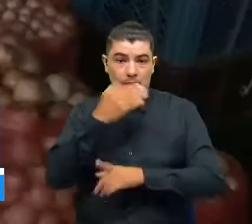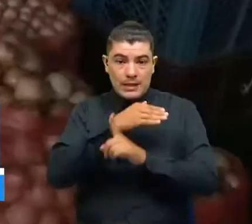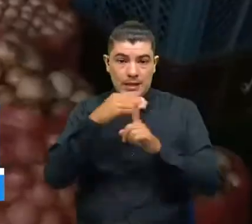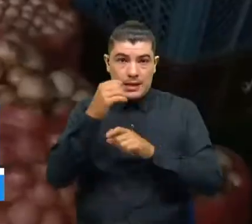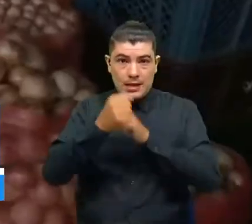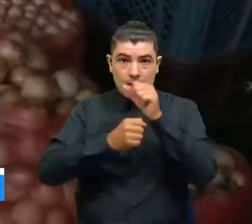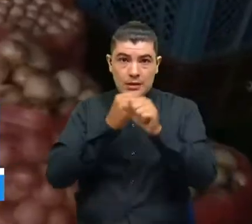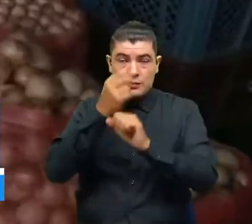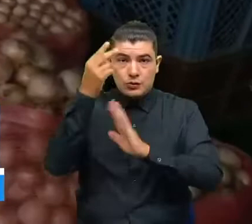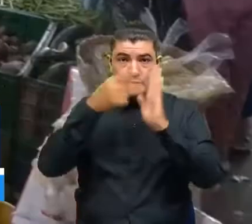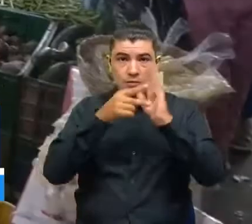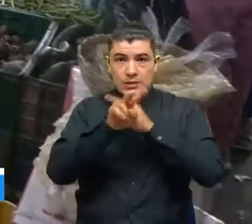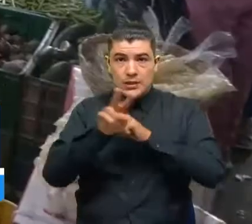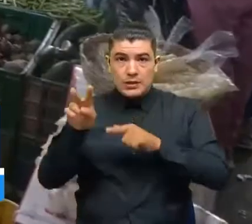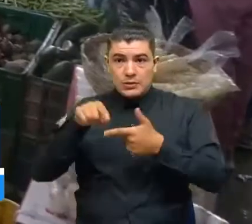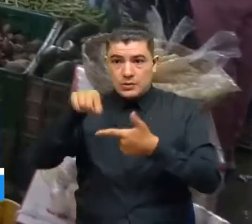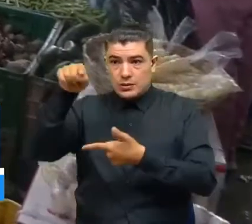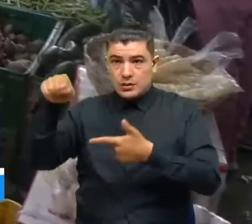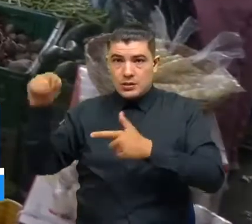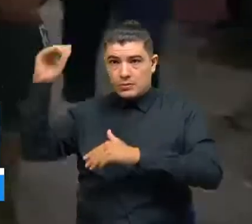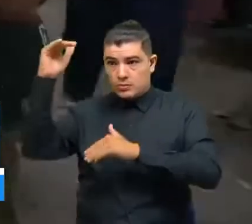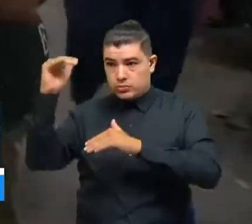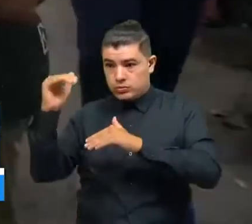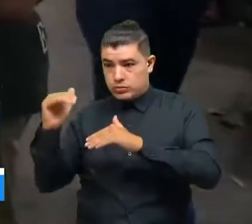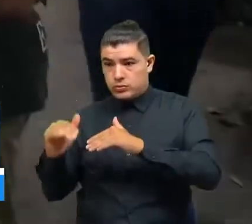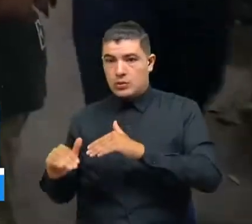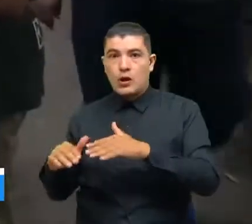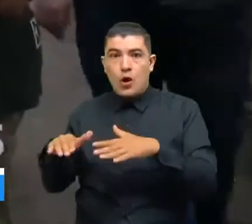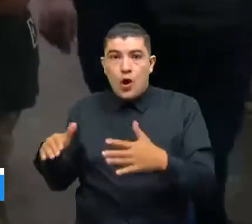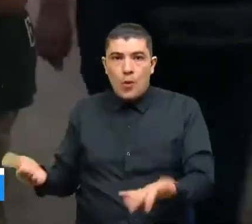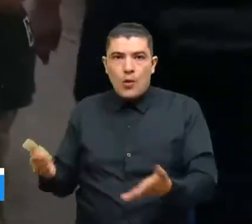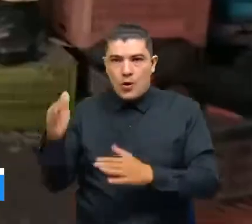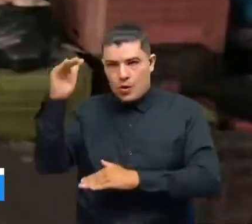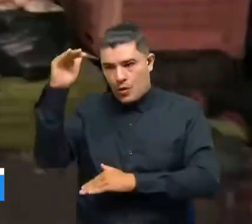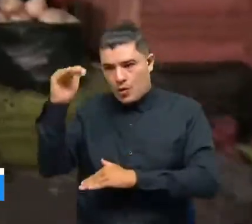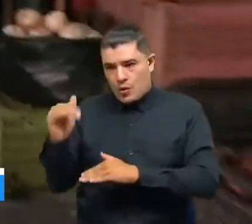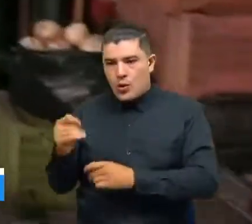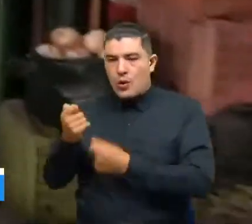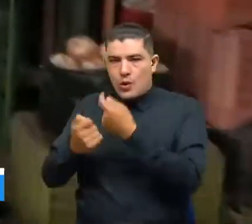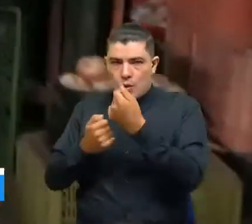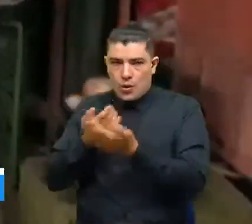espera una desaceleración en la inflación que iría de la mano de una disminución en el precio de los alimentos